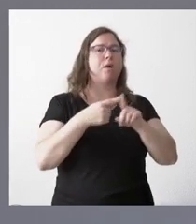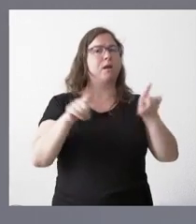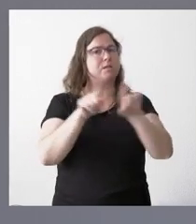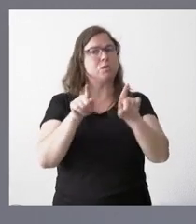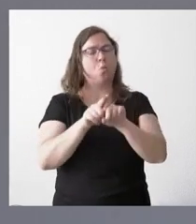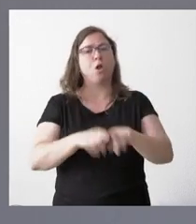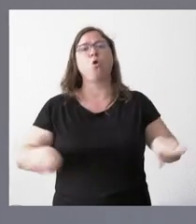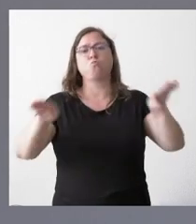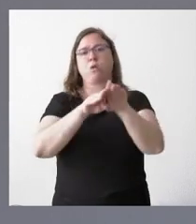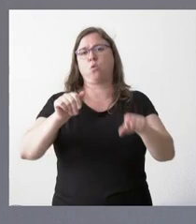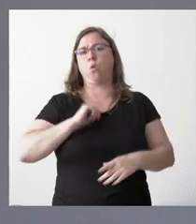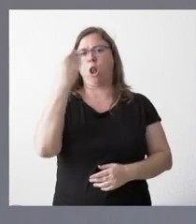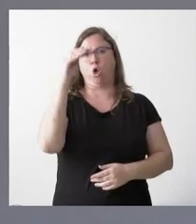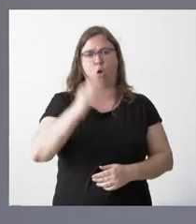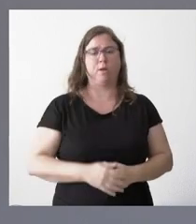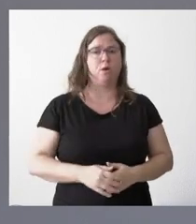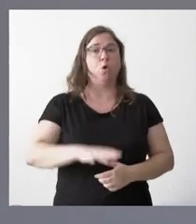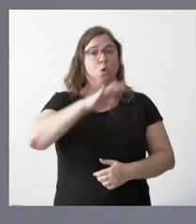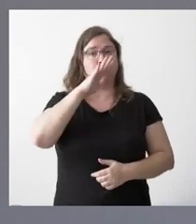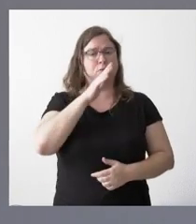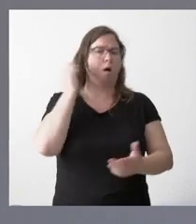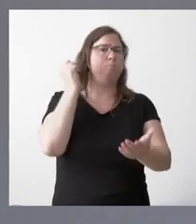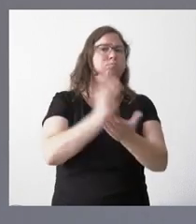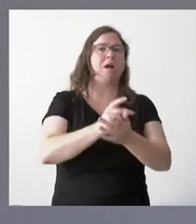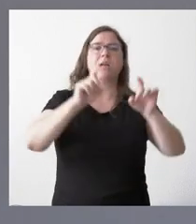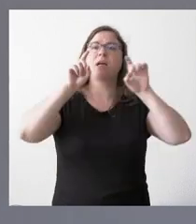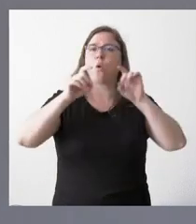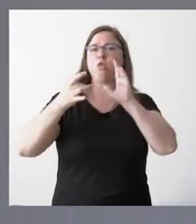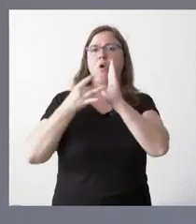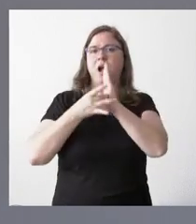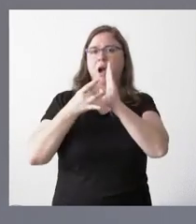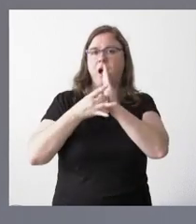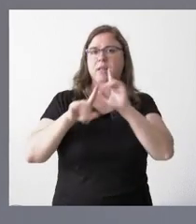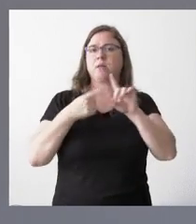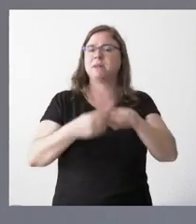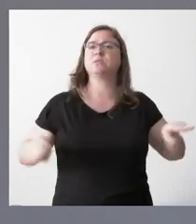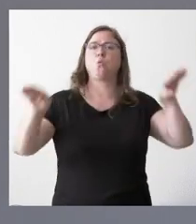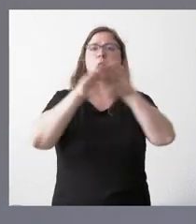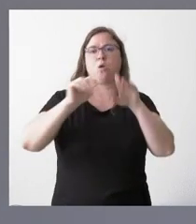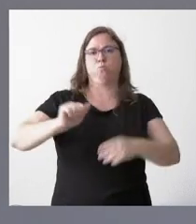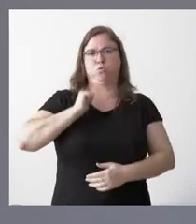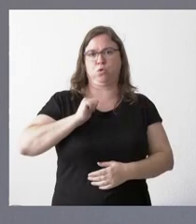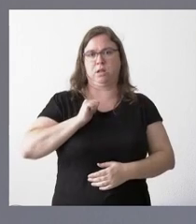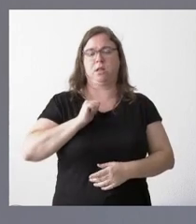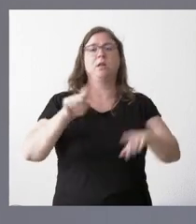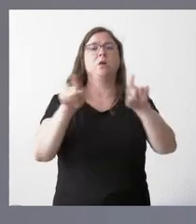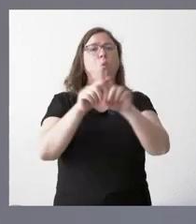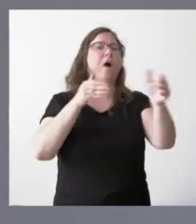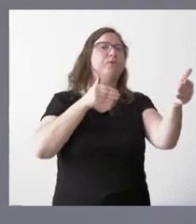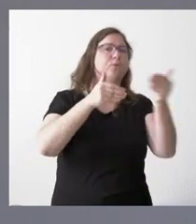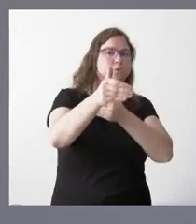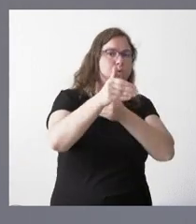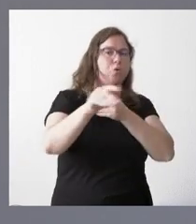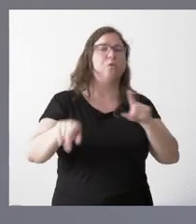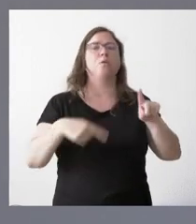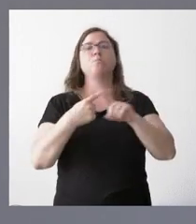igualdad de oportunidades de muchos jóvenes. Y, por tanto, apostar por una educación de calidad es apostar por la igualdad de oportunidades, es apostar por el futuro, es apostar